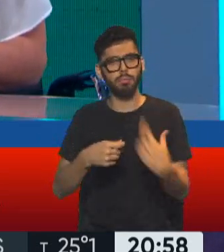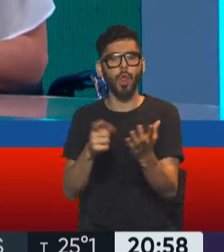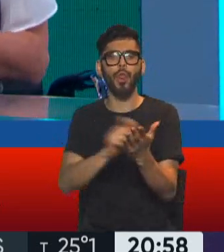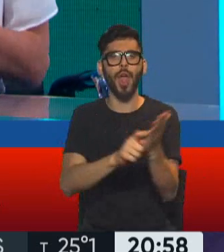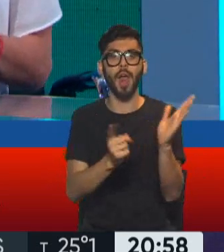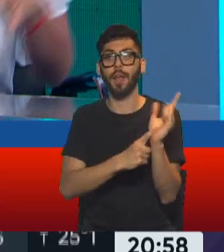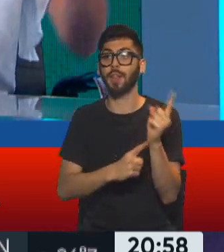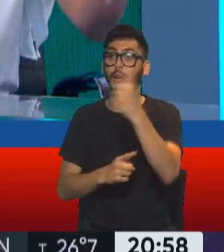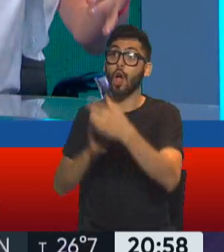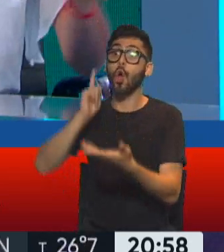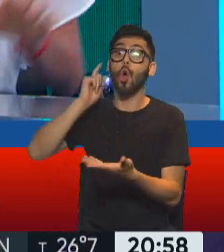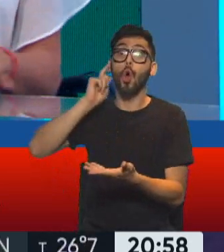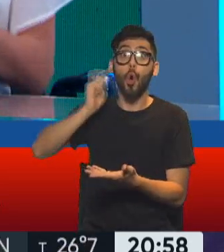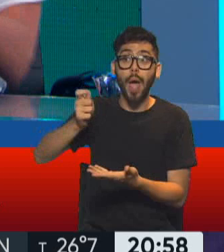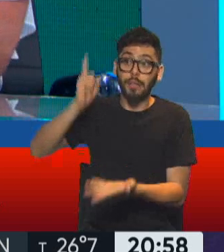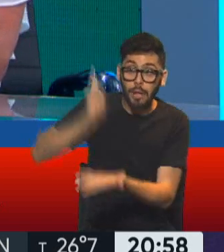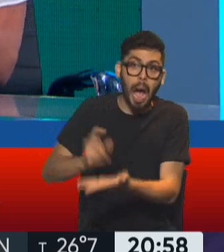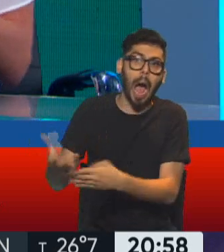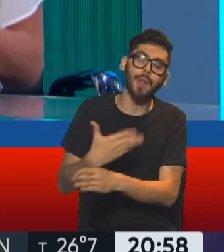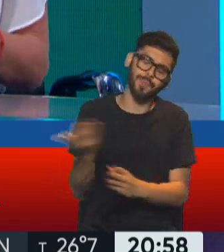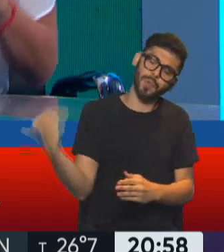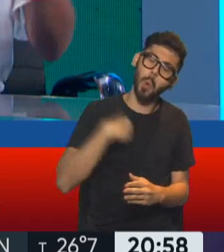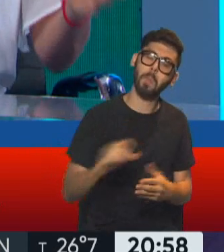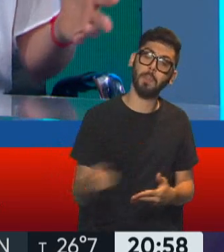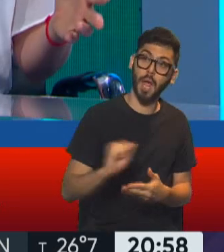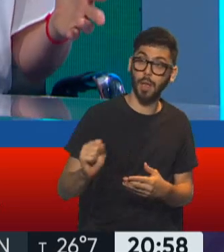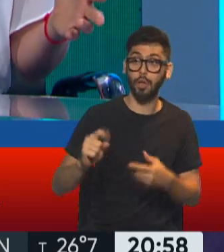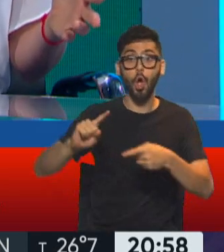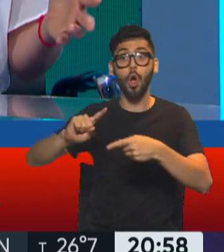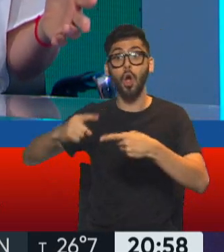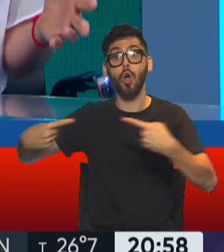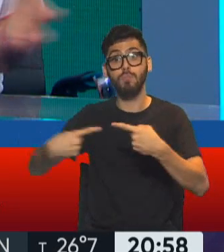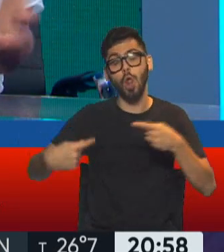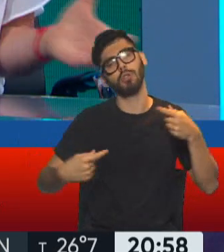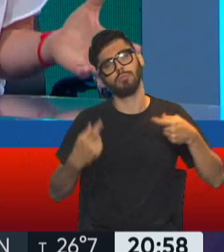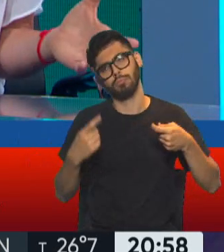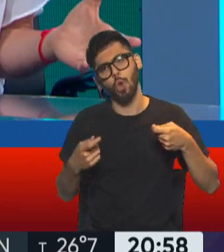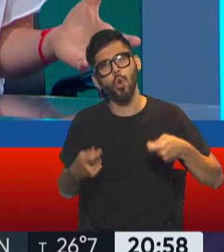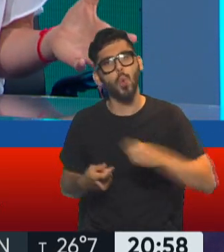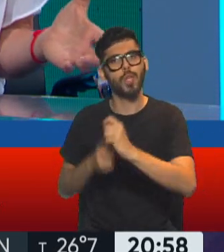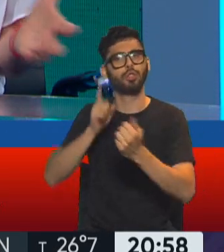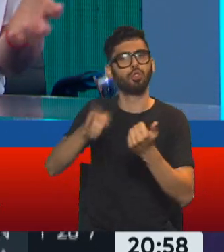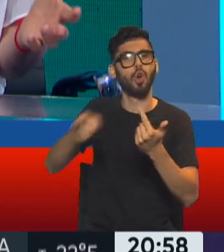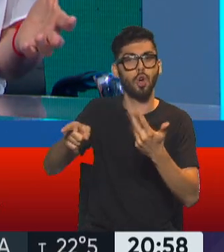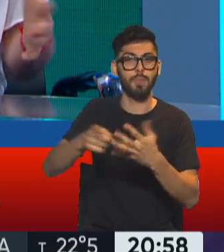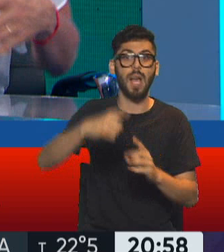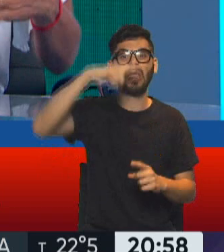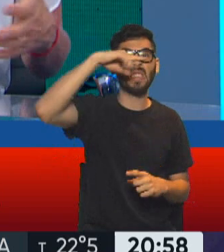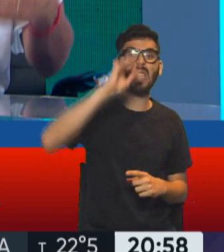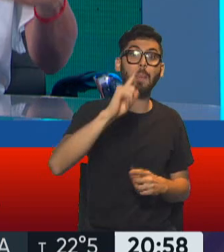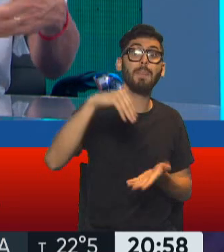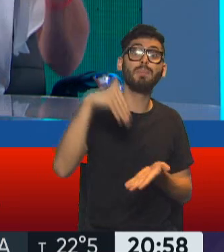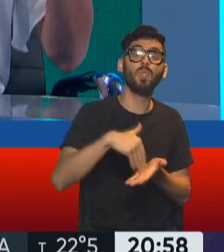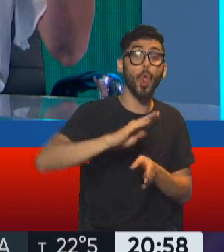las sentencias, montó la mesa judicial, persiguió la oposición política, se quiso eximir del pago de los 70.000 millones del correo.